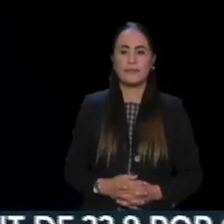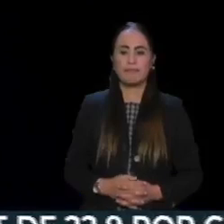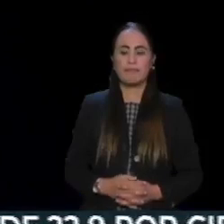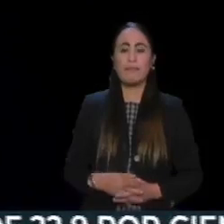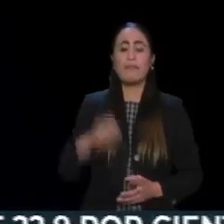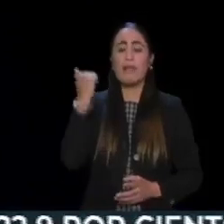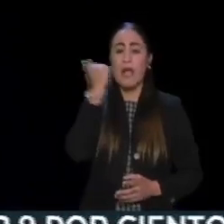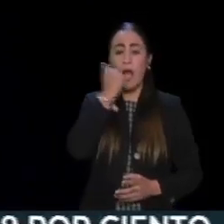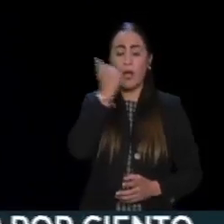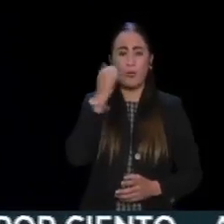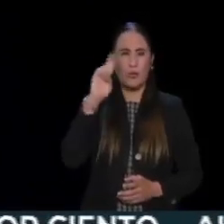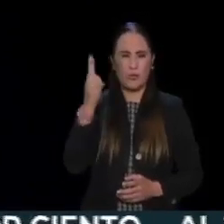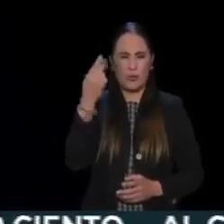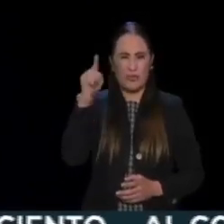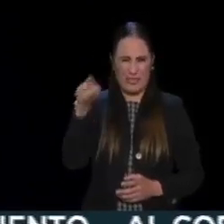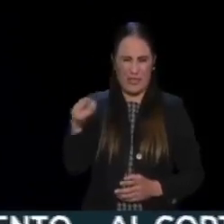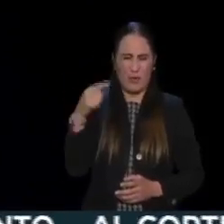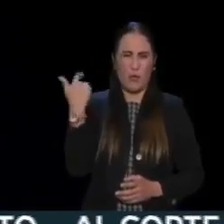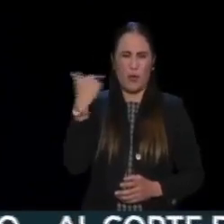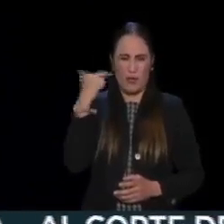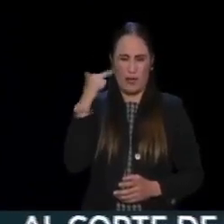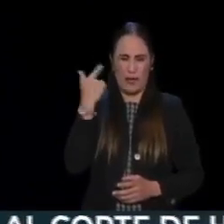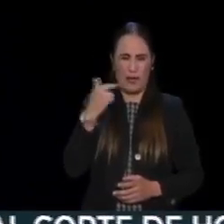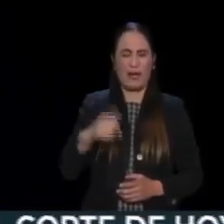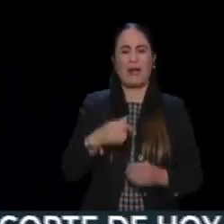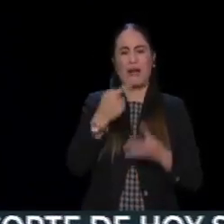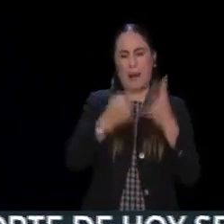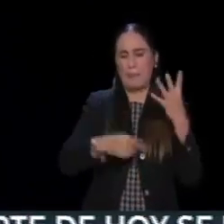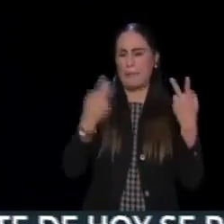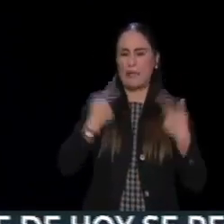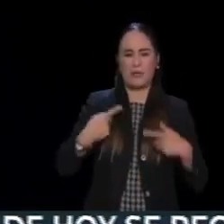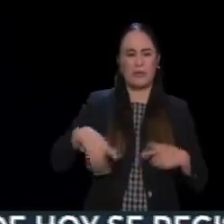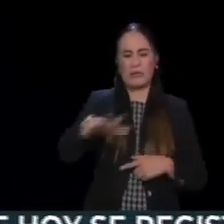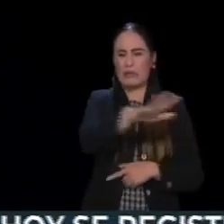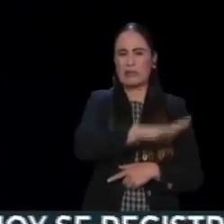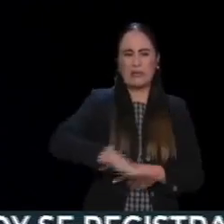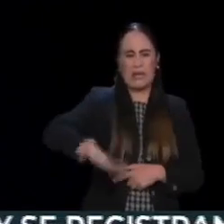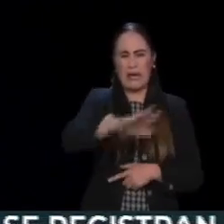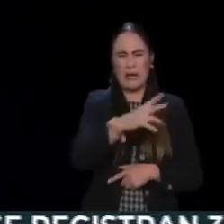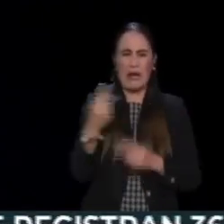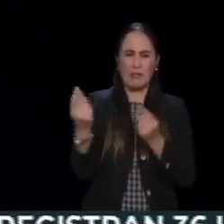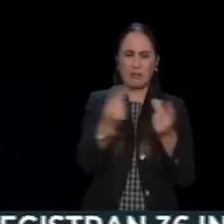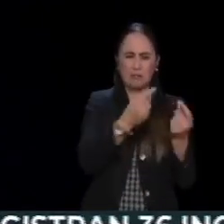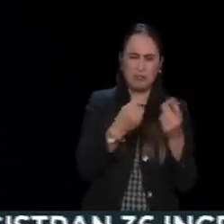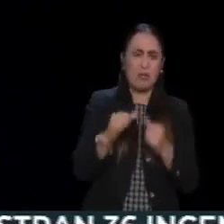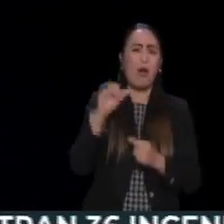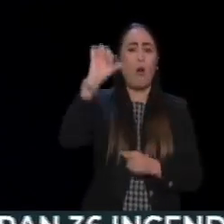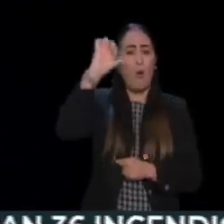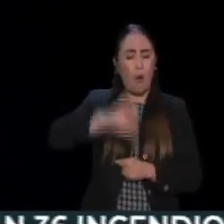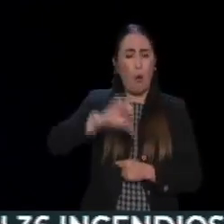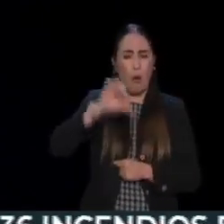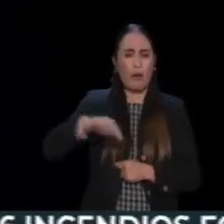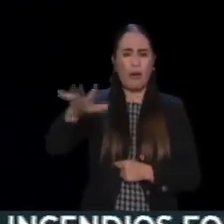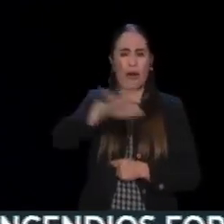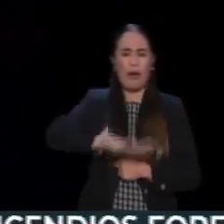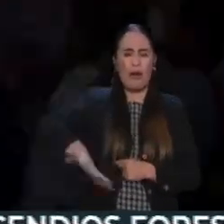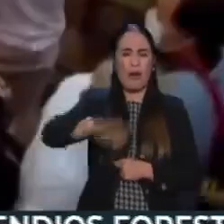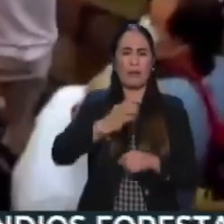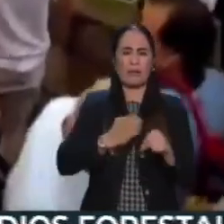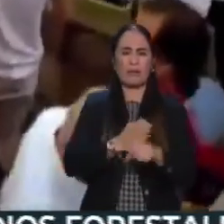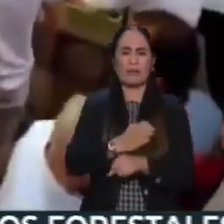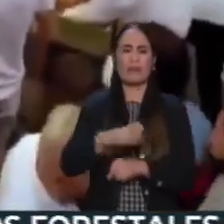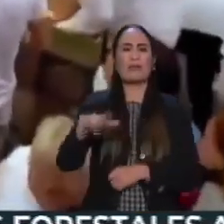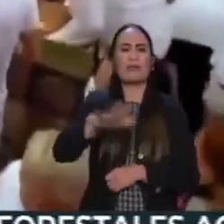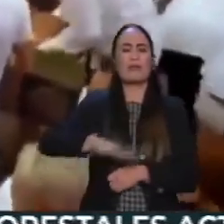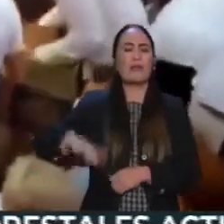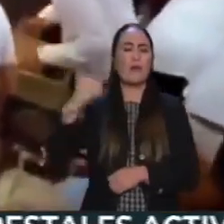Alumnos de la Universidad de Guadalajara, ciudadanos y organizaciones de la sociedad civil se movilizaron la tarde de hoy en Guadalajara para exigir justicia por